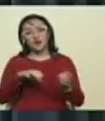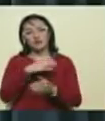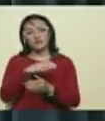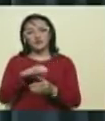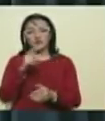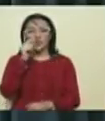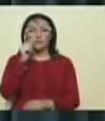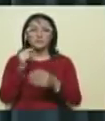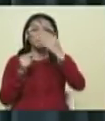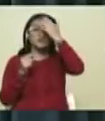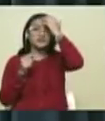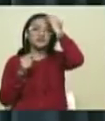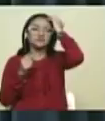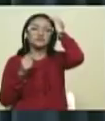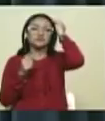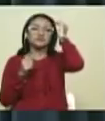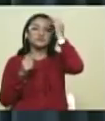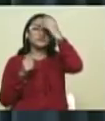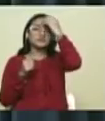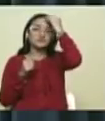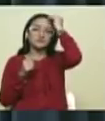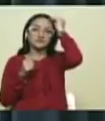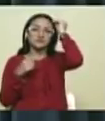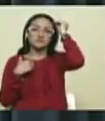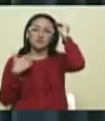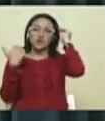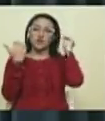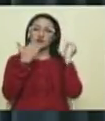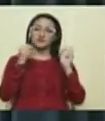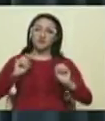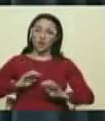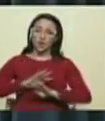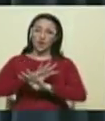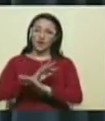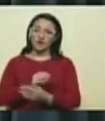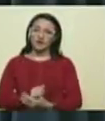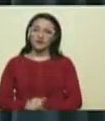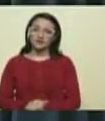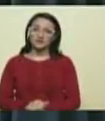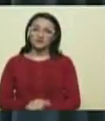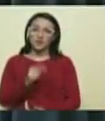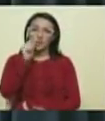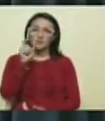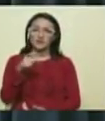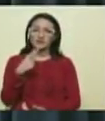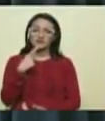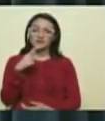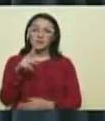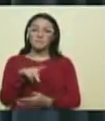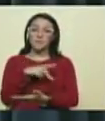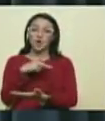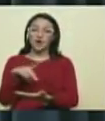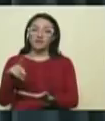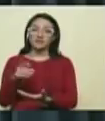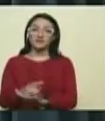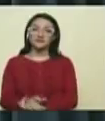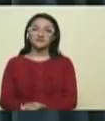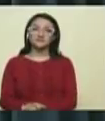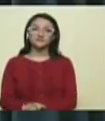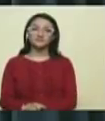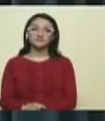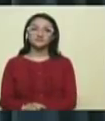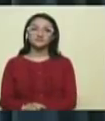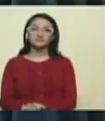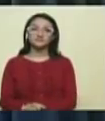que se titula Me causa risa la OEA. Dice Neruda el poeta de América. Si